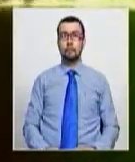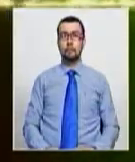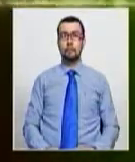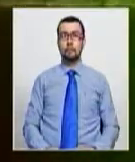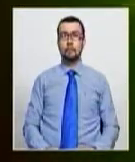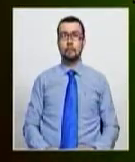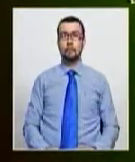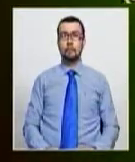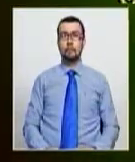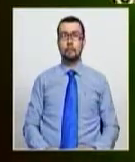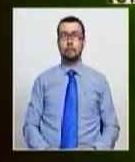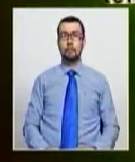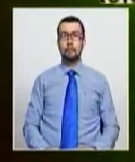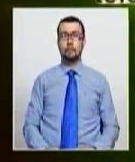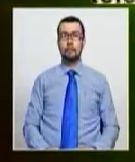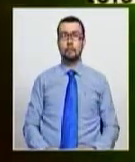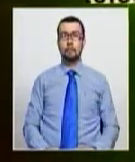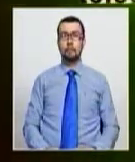aquí